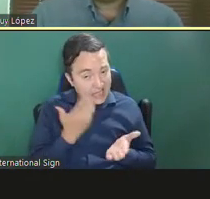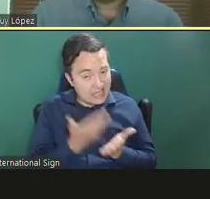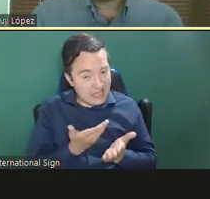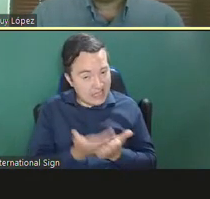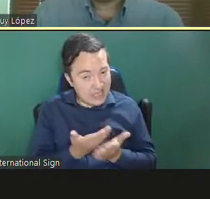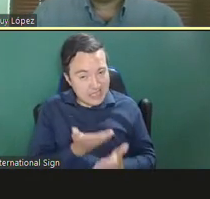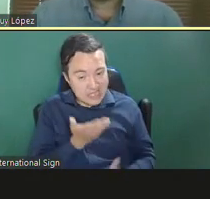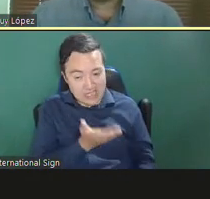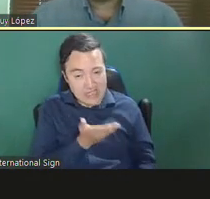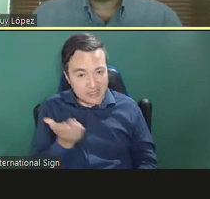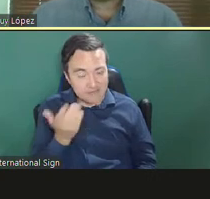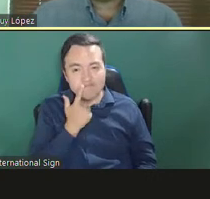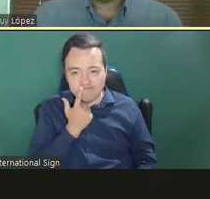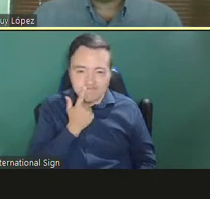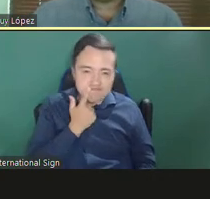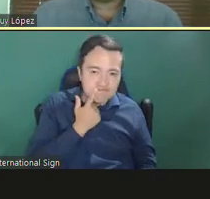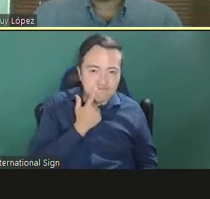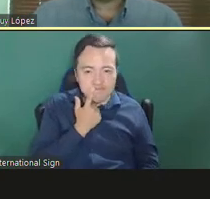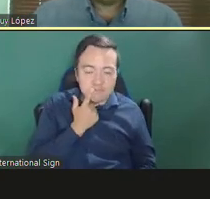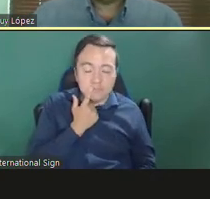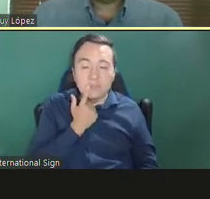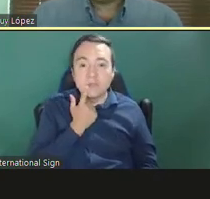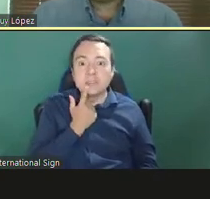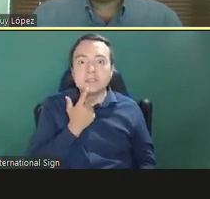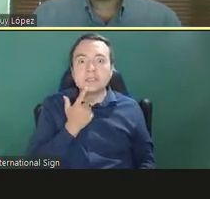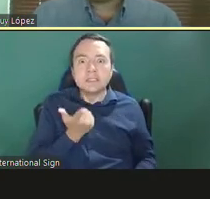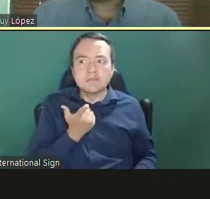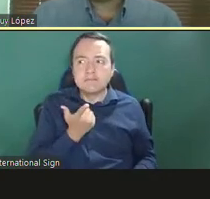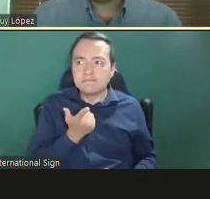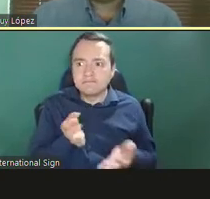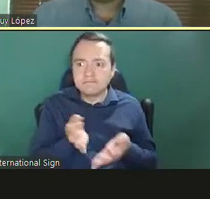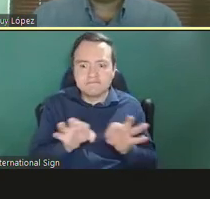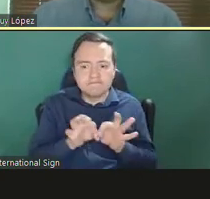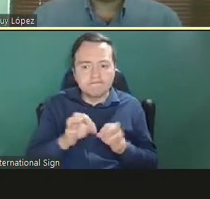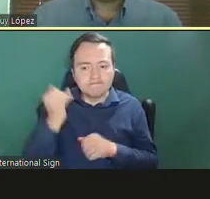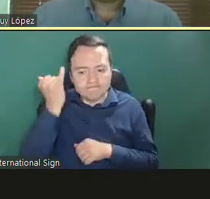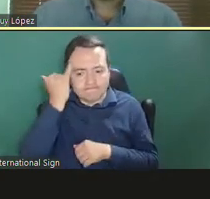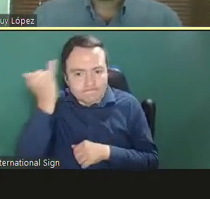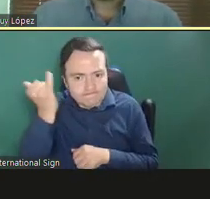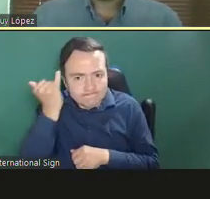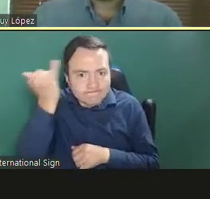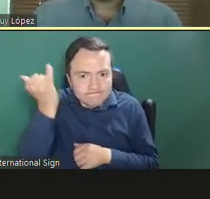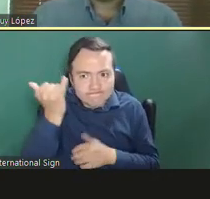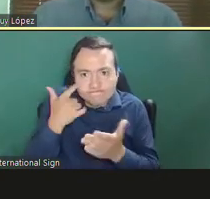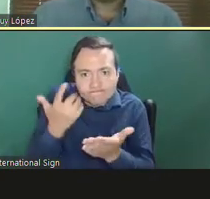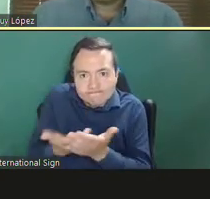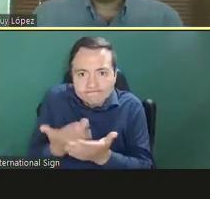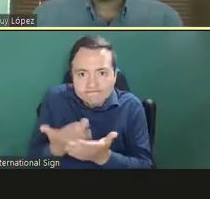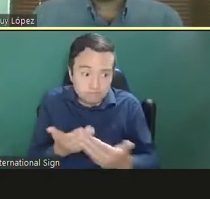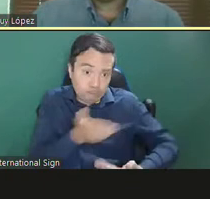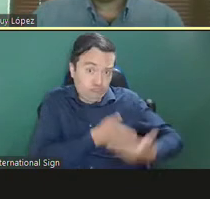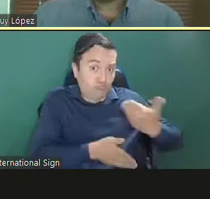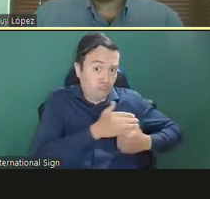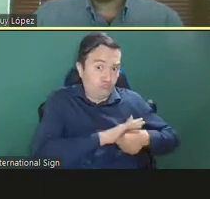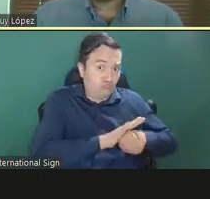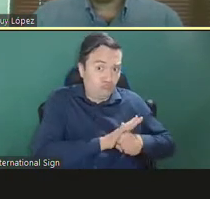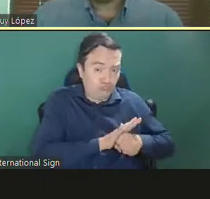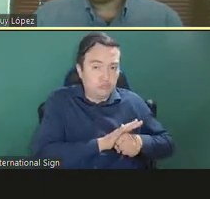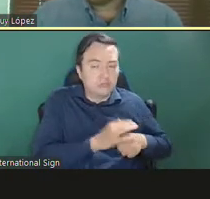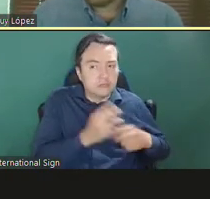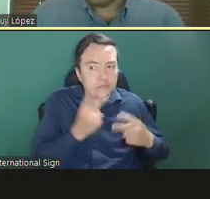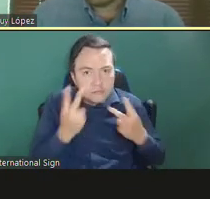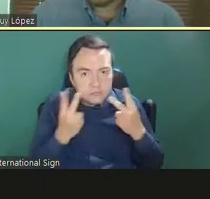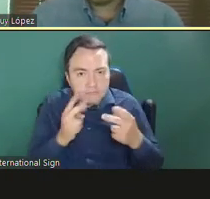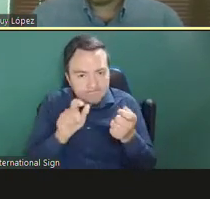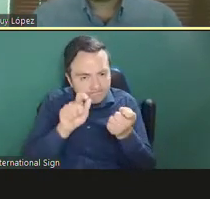y pasando a la las ideas originales que antes de la pandemia se establecieron como ejes transformadores de